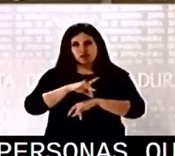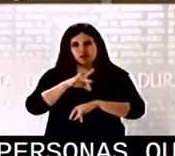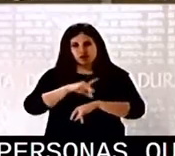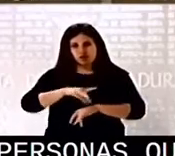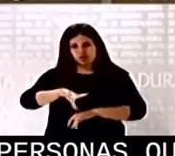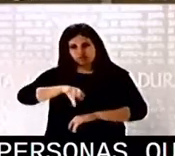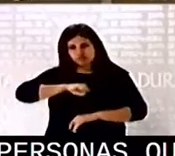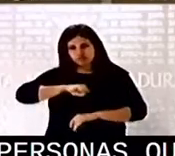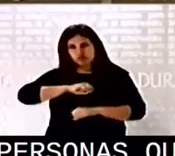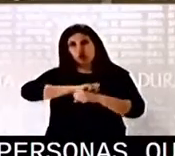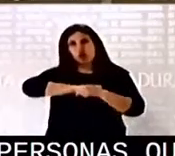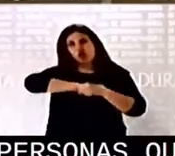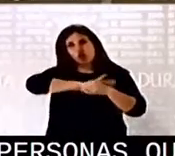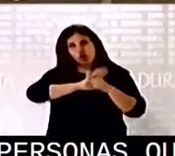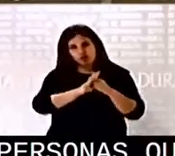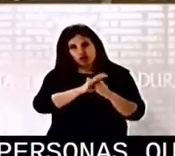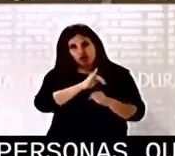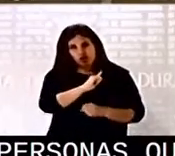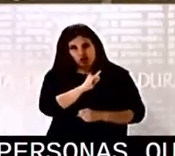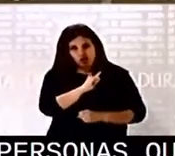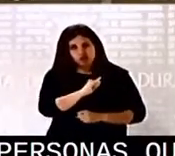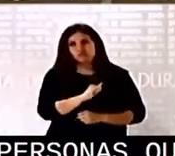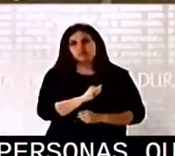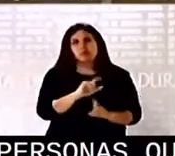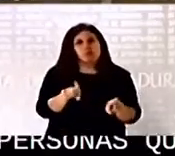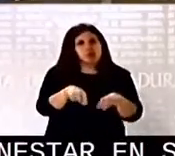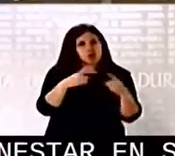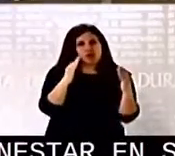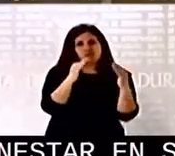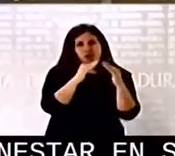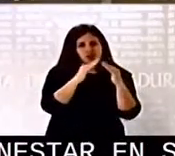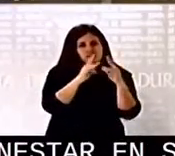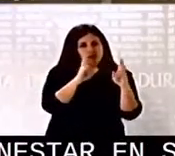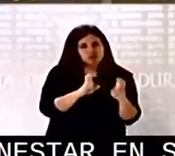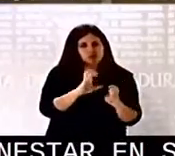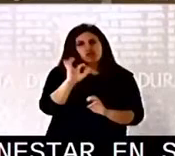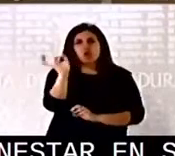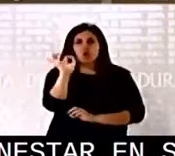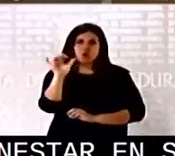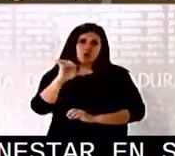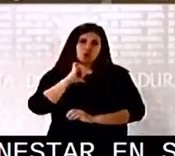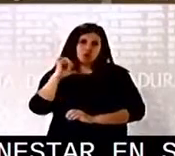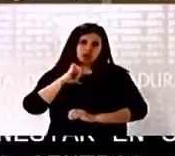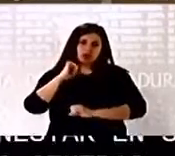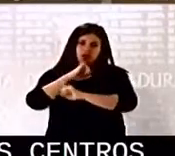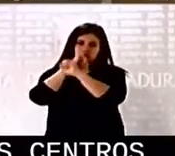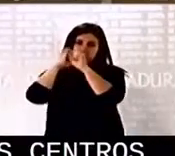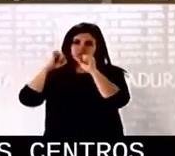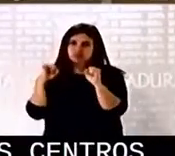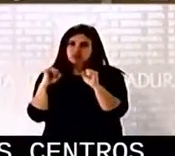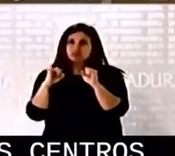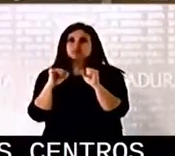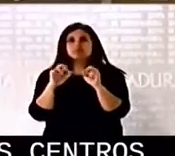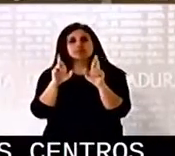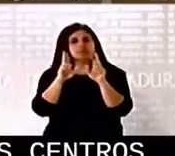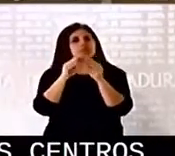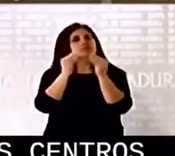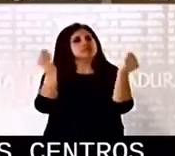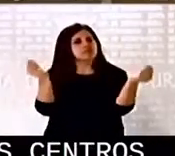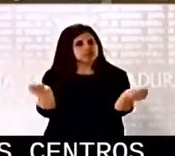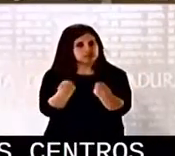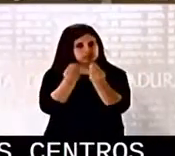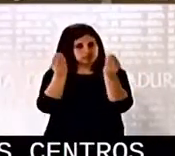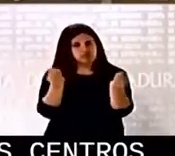la COVID-19, bien estén en sus domicilios, bien estén en algunos de nuestros centros hospitalarios, públicos o privados.